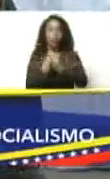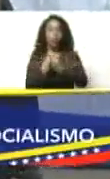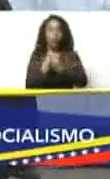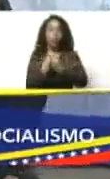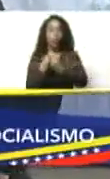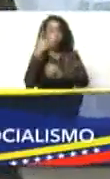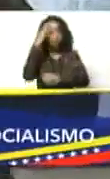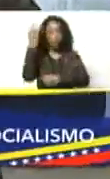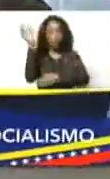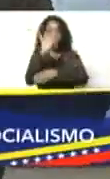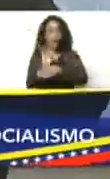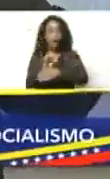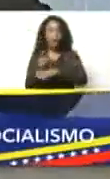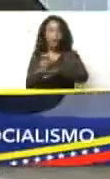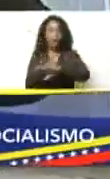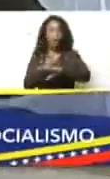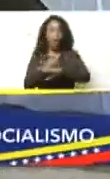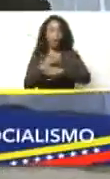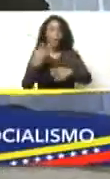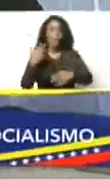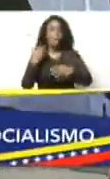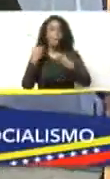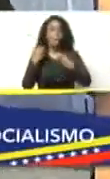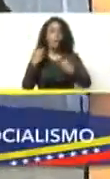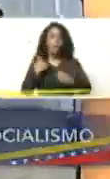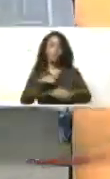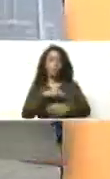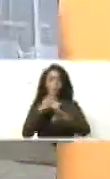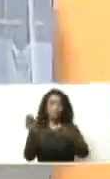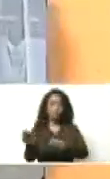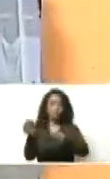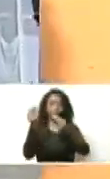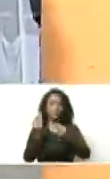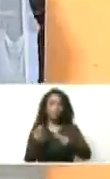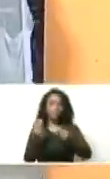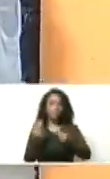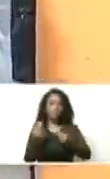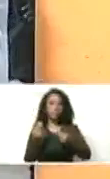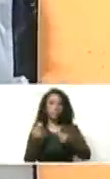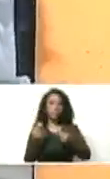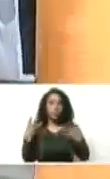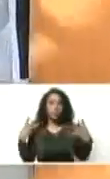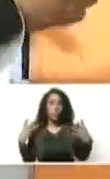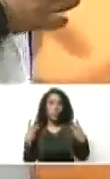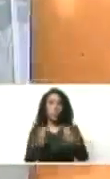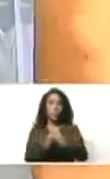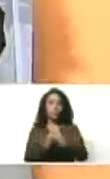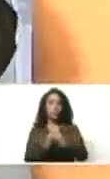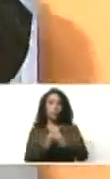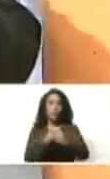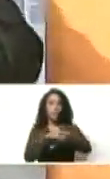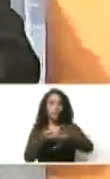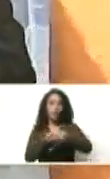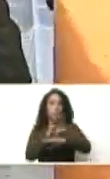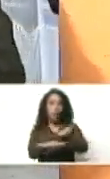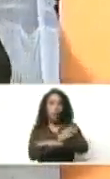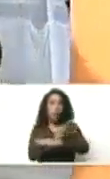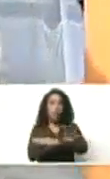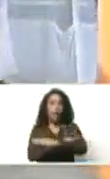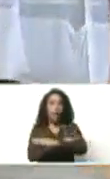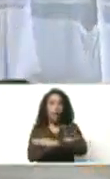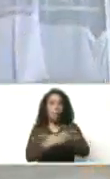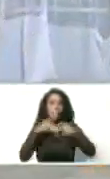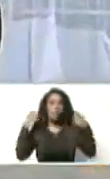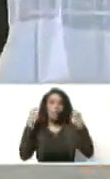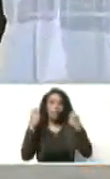El Consejo Federal de Gobierno nos ha entregado en conjunto con el Ministerio del Poder